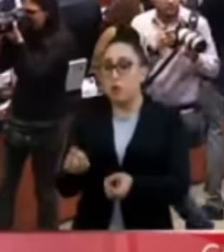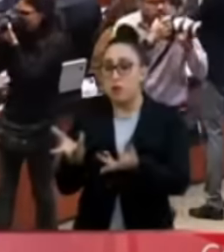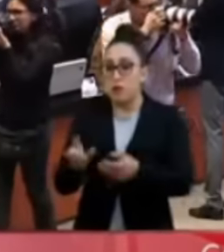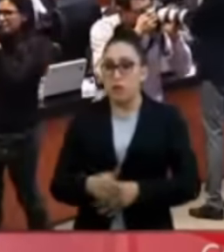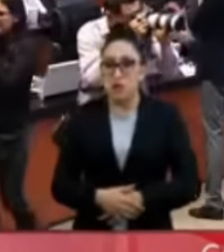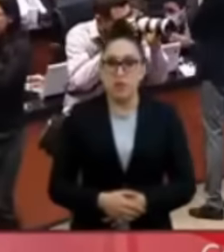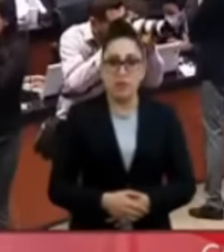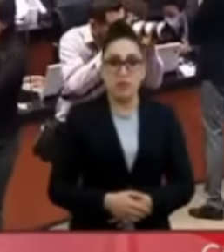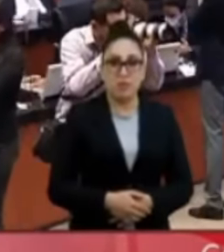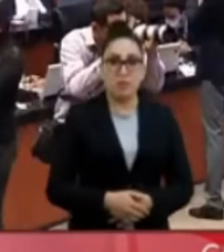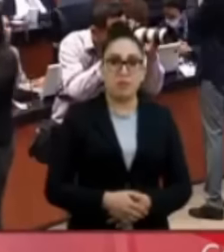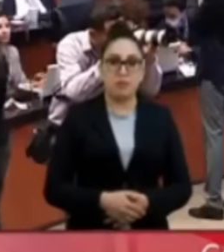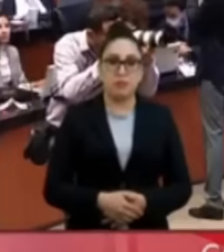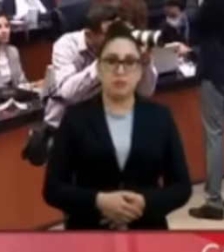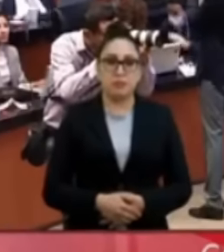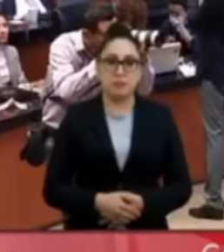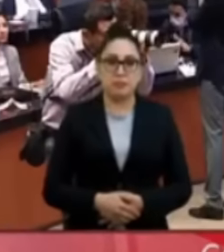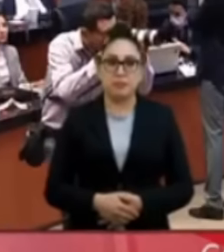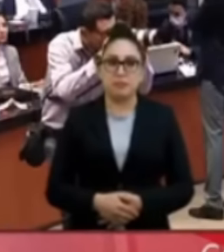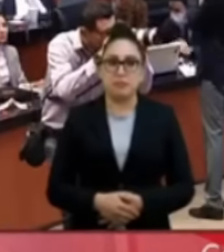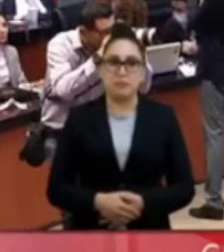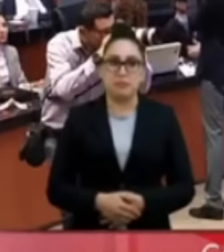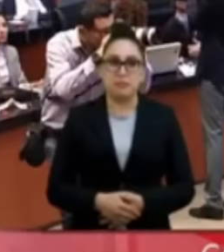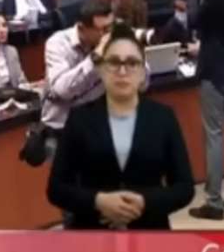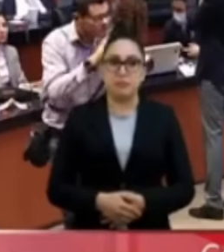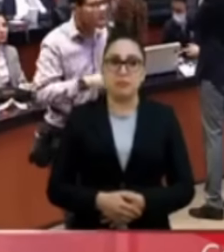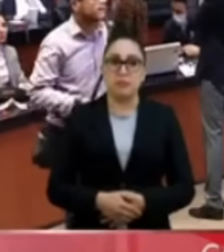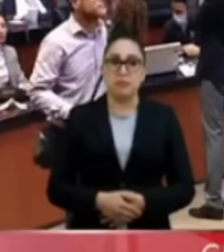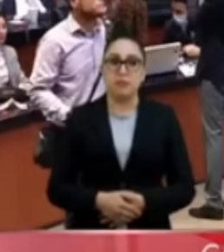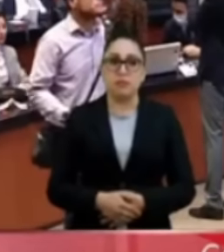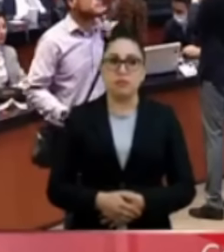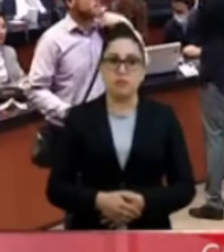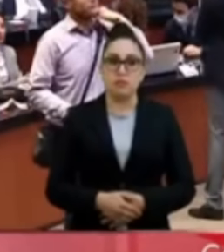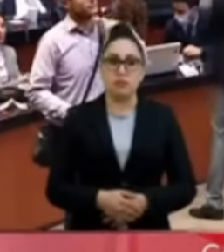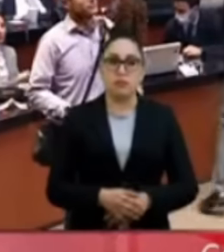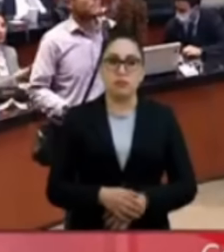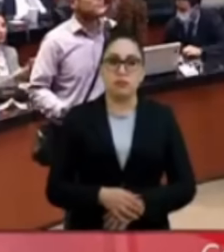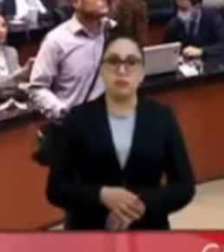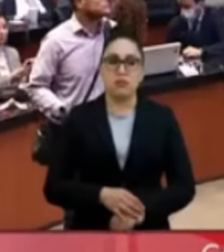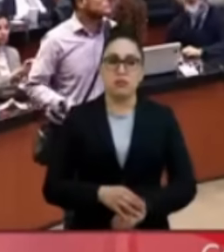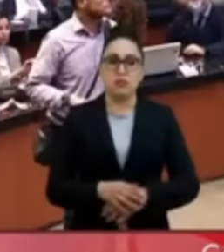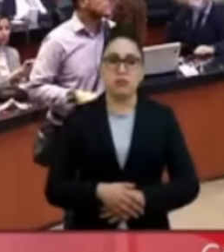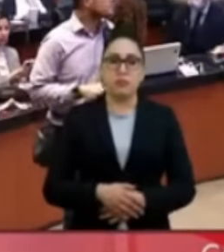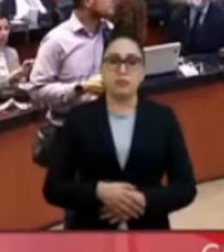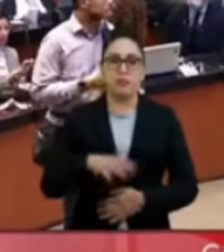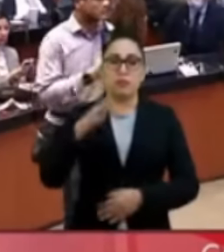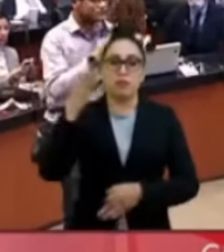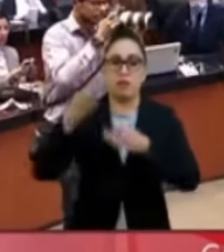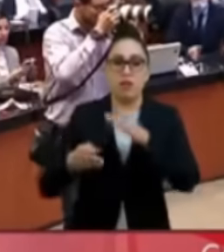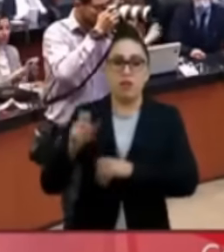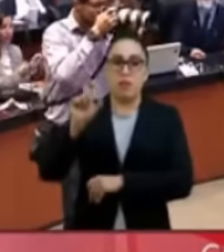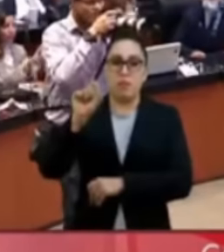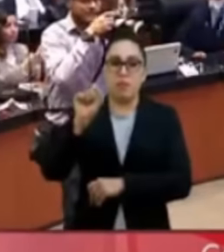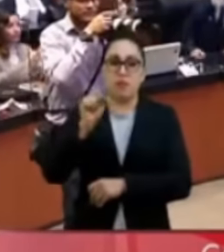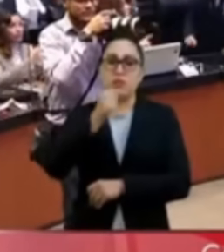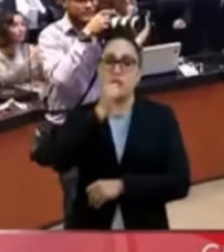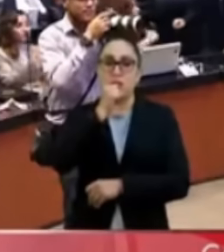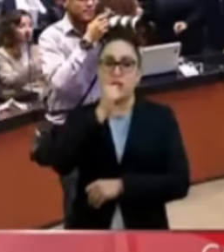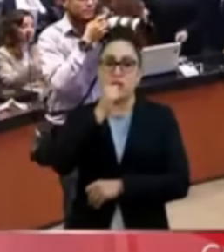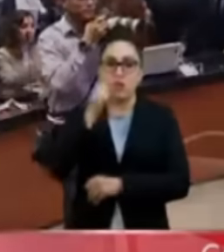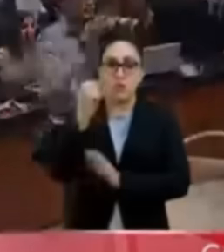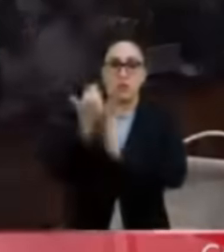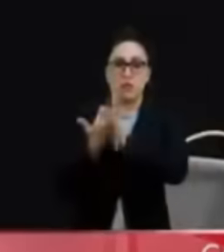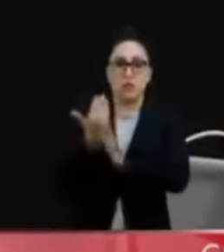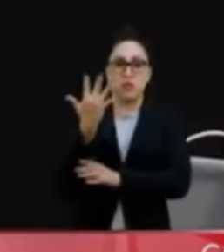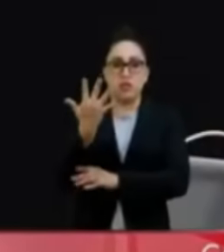Llevaba la cuenta precisa. Como no ponen los 20 segundos, le descontaremos 20 segundos y faltando 20 segundos para 5 minutos le diré